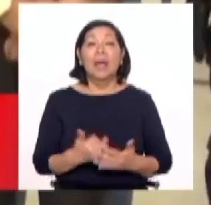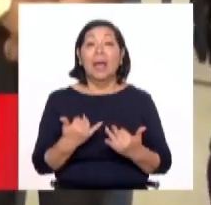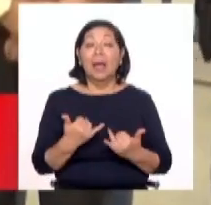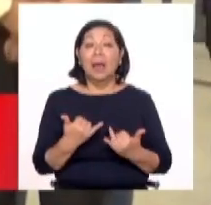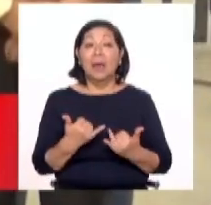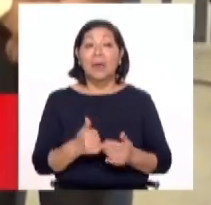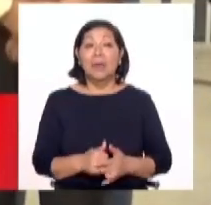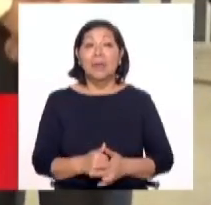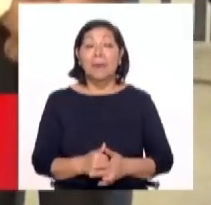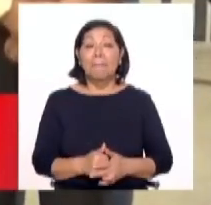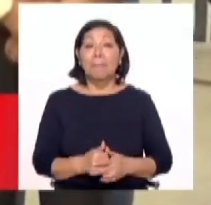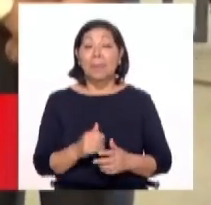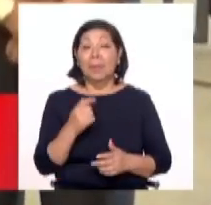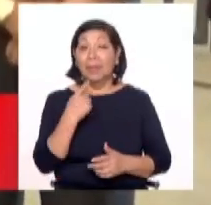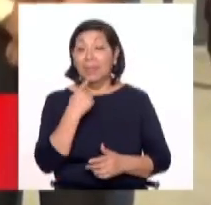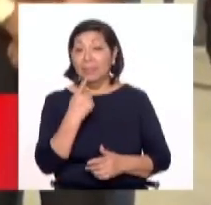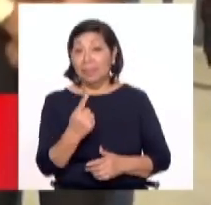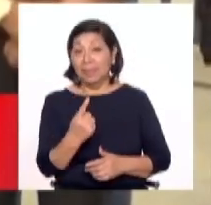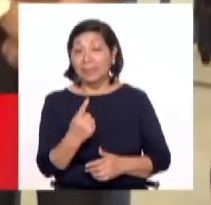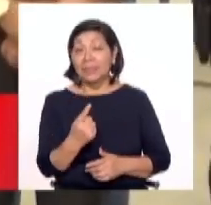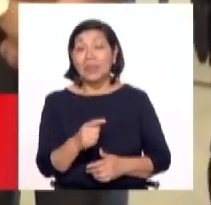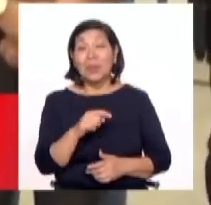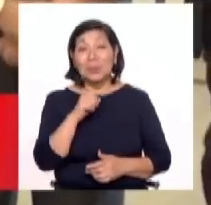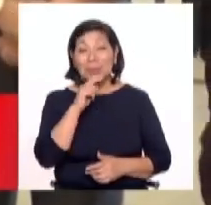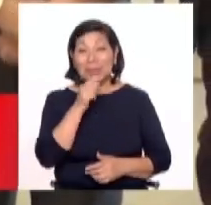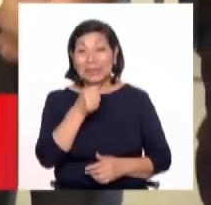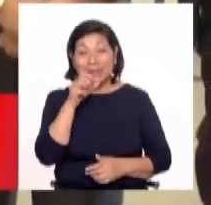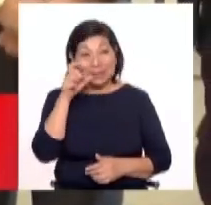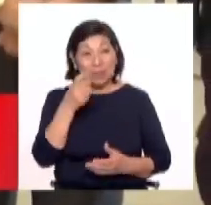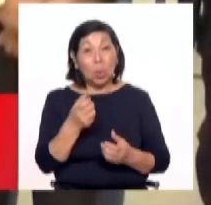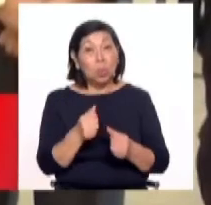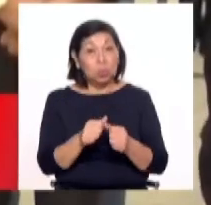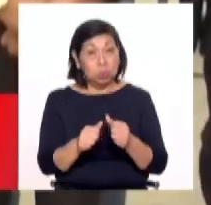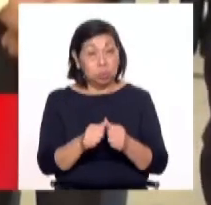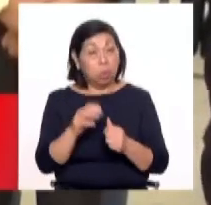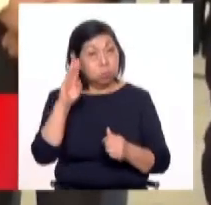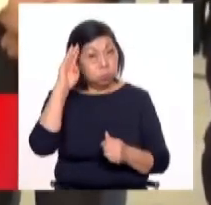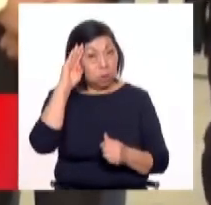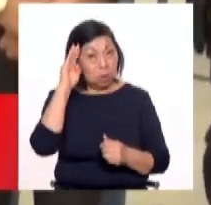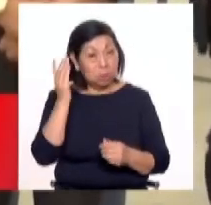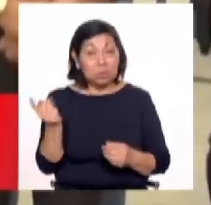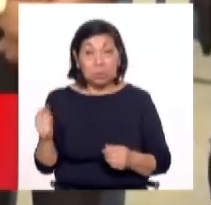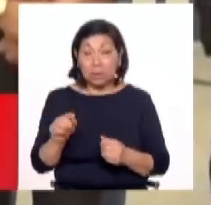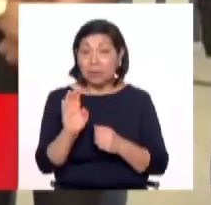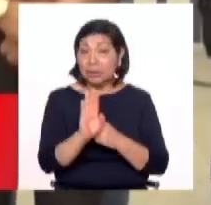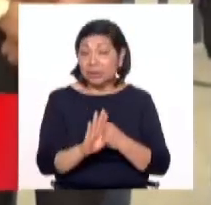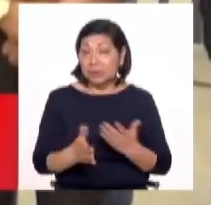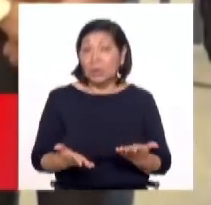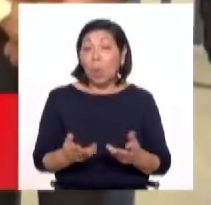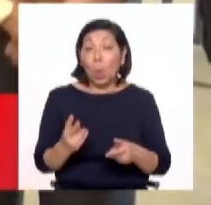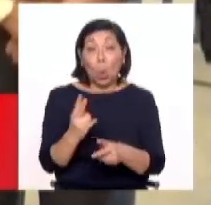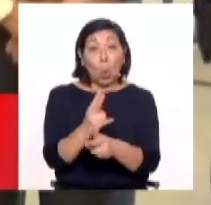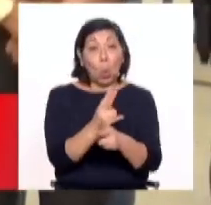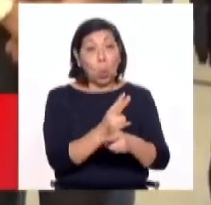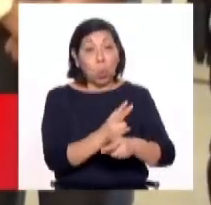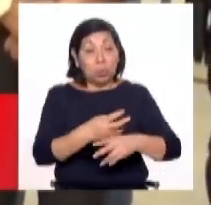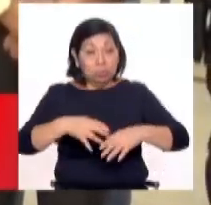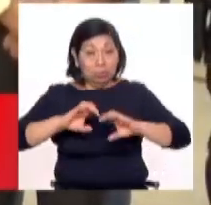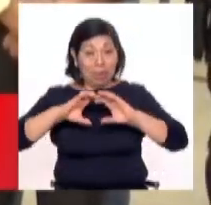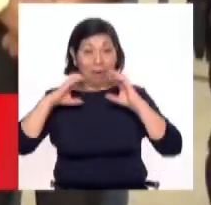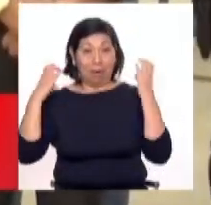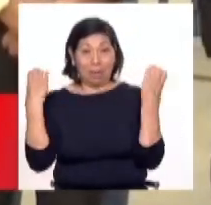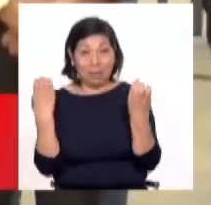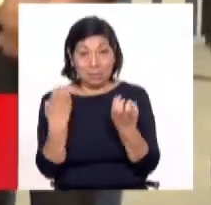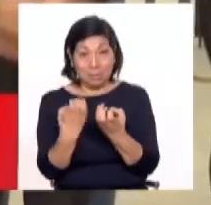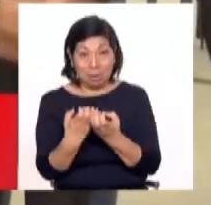tarde. Bien, cabe recalcar también, Omar, María Fernanda, que el número de efectivos policiales que van a garantizar la seguridad en el Estadio